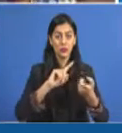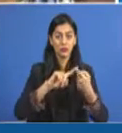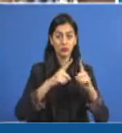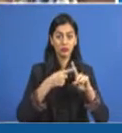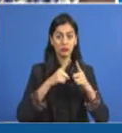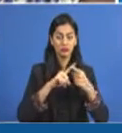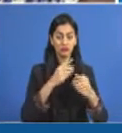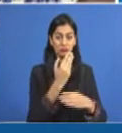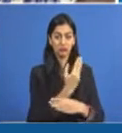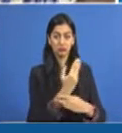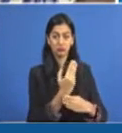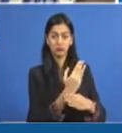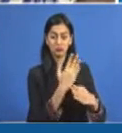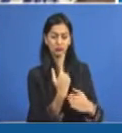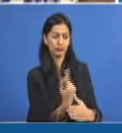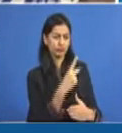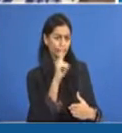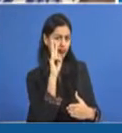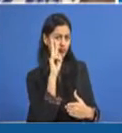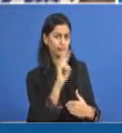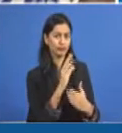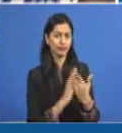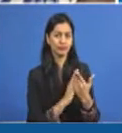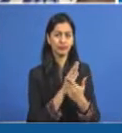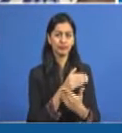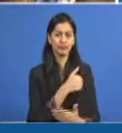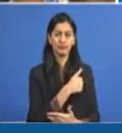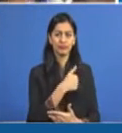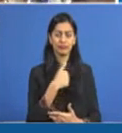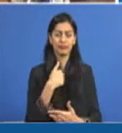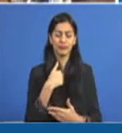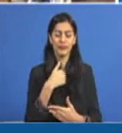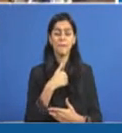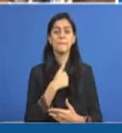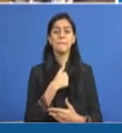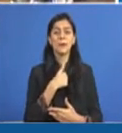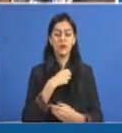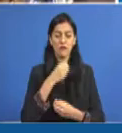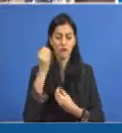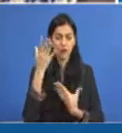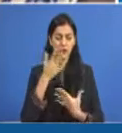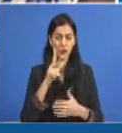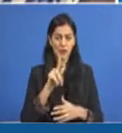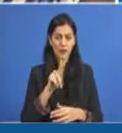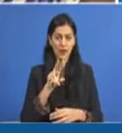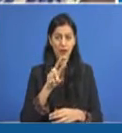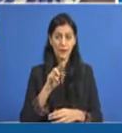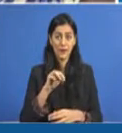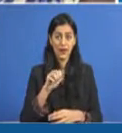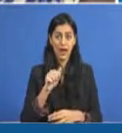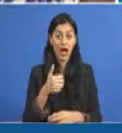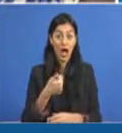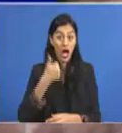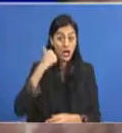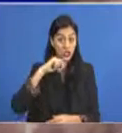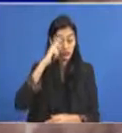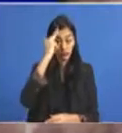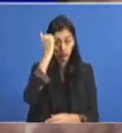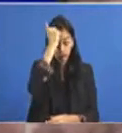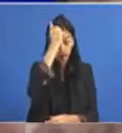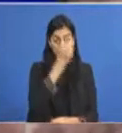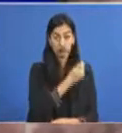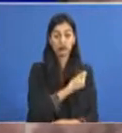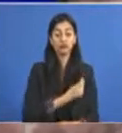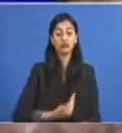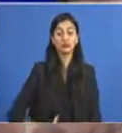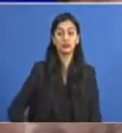que nos acompañan diariamente a través de Yo Me Informo PMA. Y como tú lo has mencionado, en el día de ayer el presidente de la República, Laurentino Cortizo Cohen,